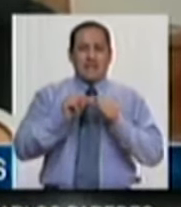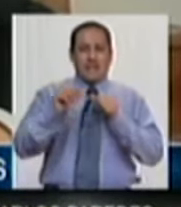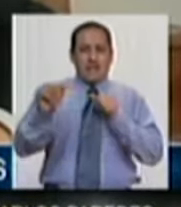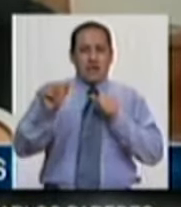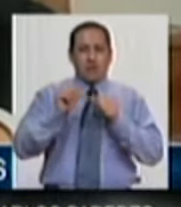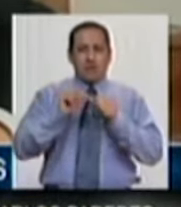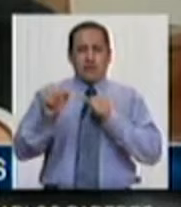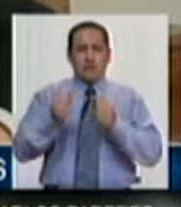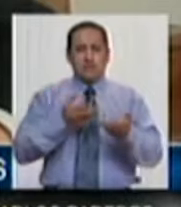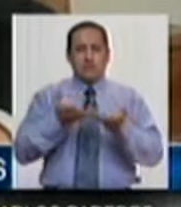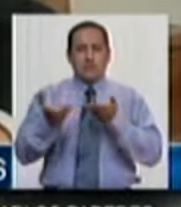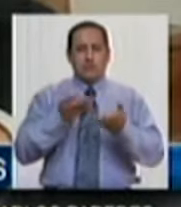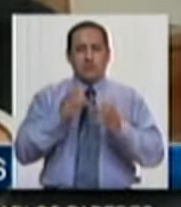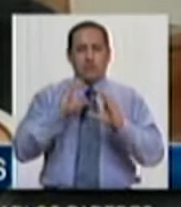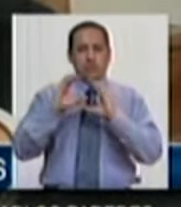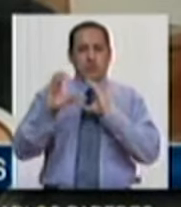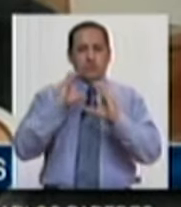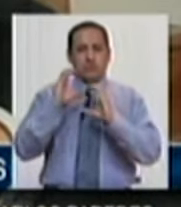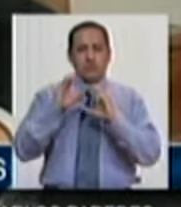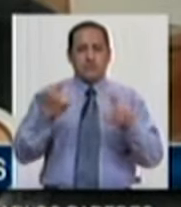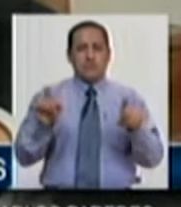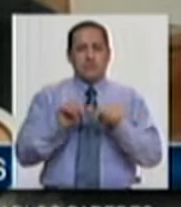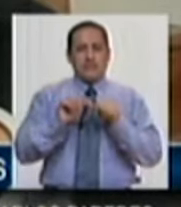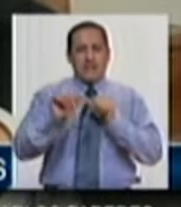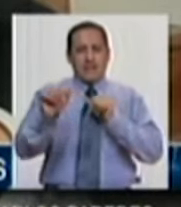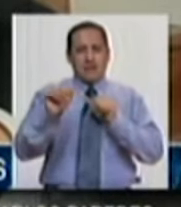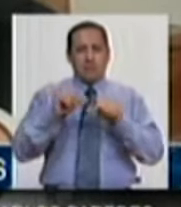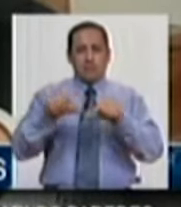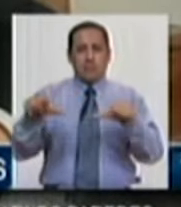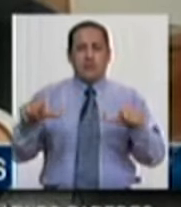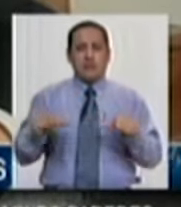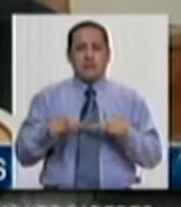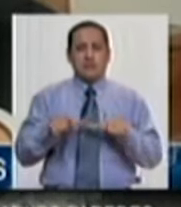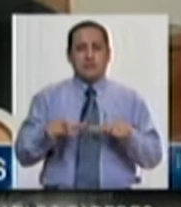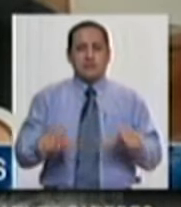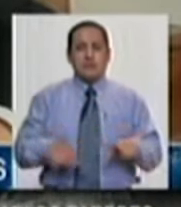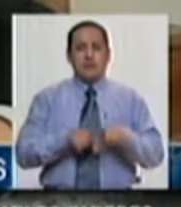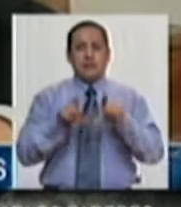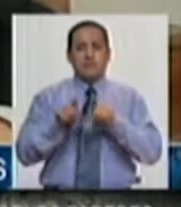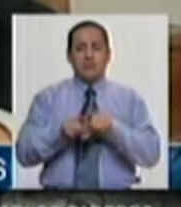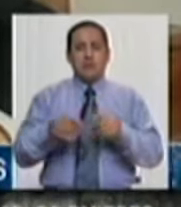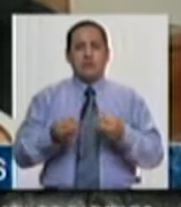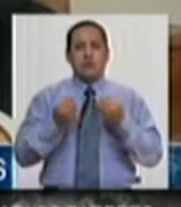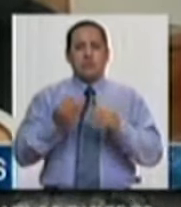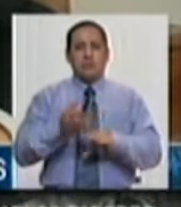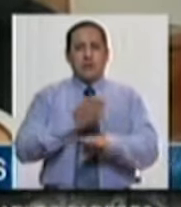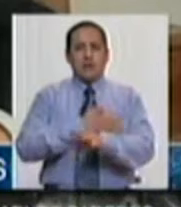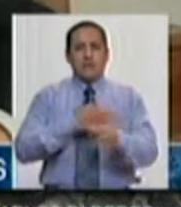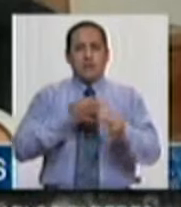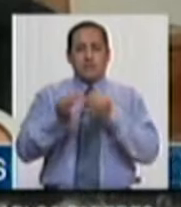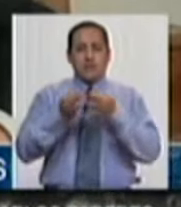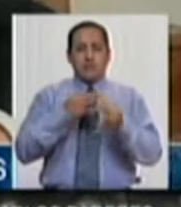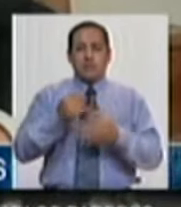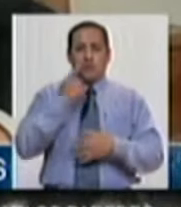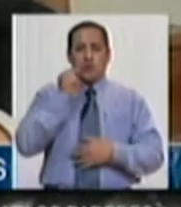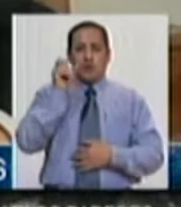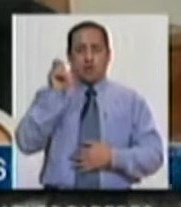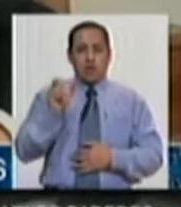servicios de telecomunicaciones, que han estado alejadas de los mercados, ¿no? Y es como mencionaba el canciller,